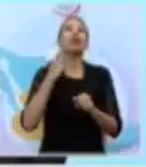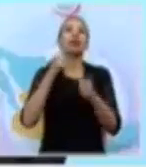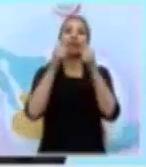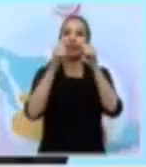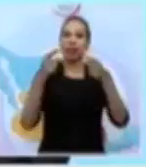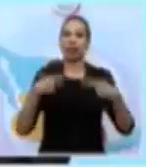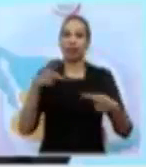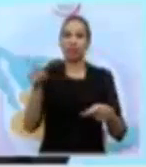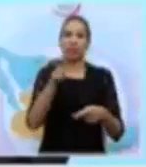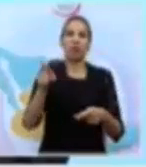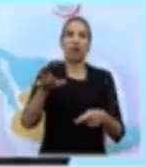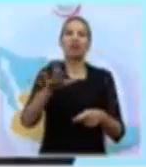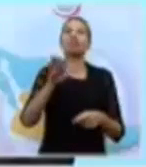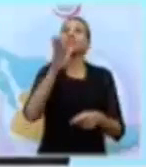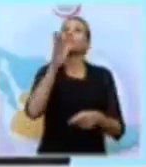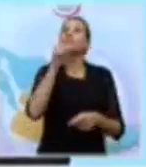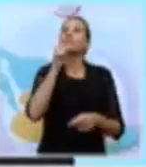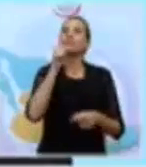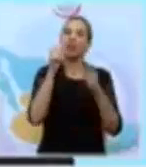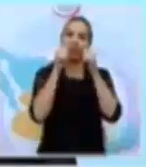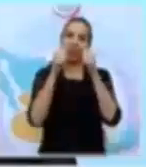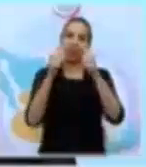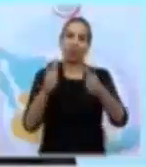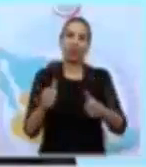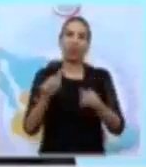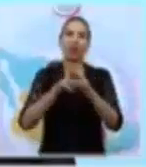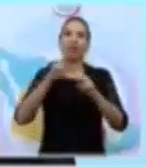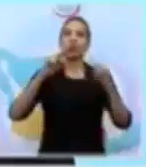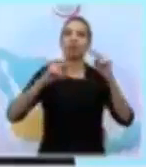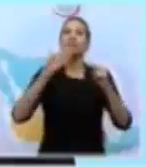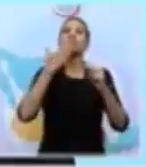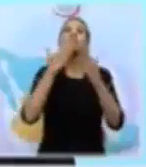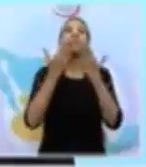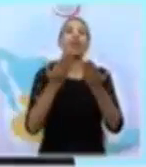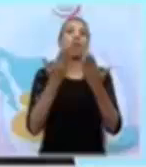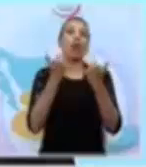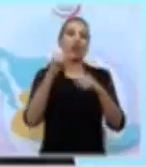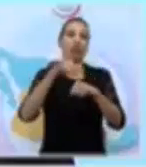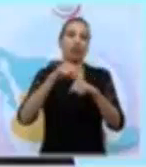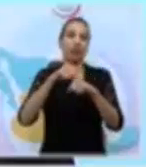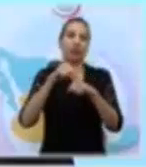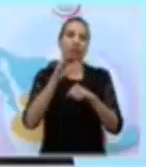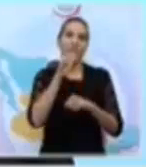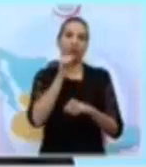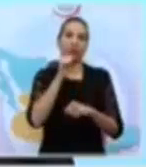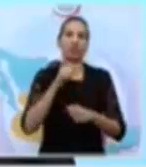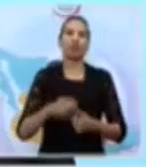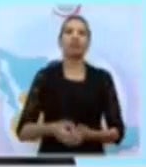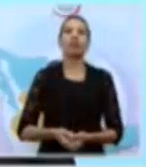social no les permite mantener un nivel de seguridad.